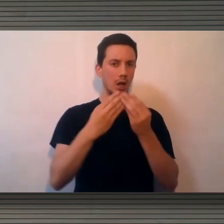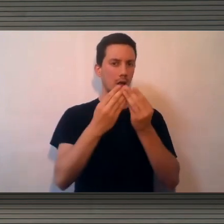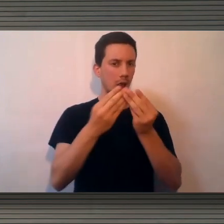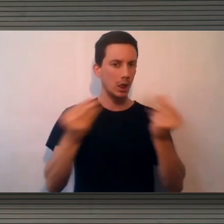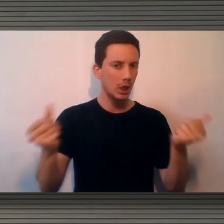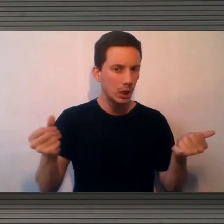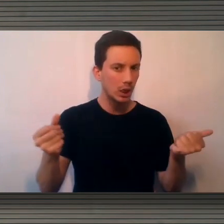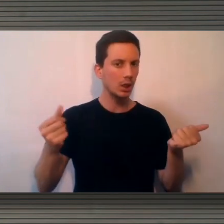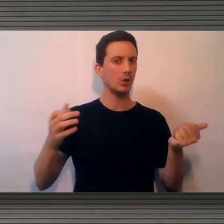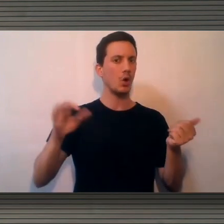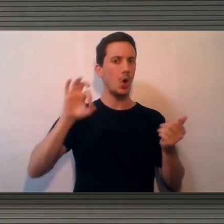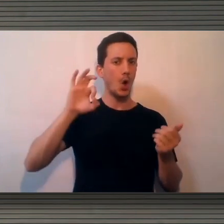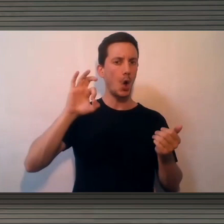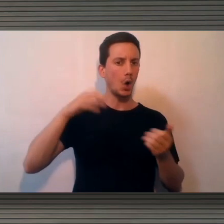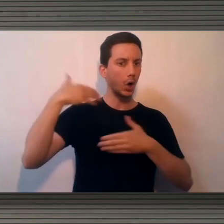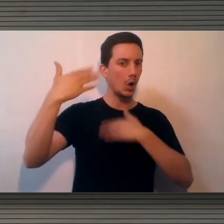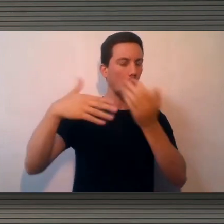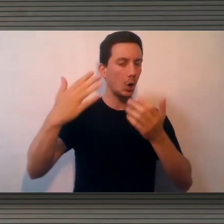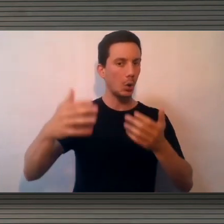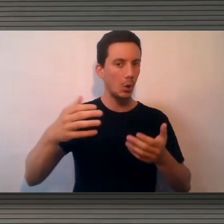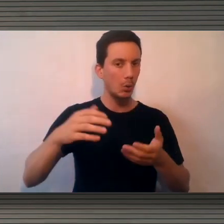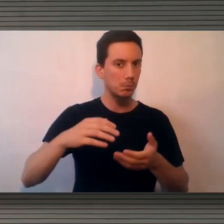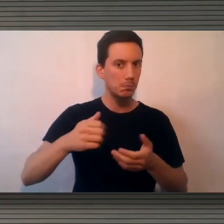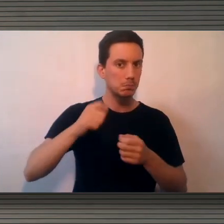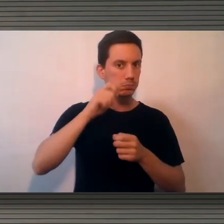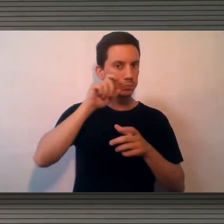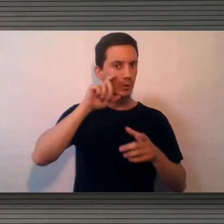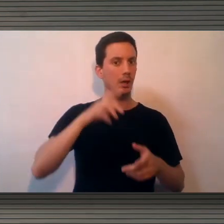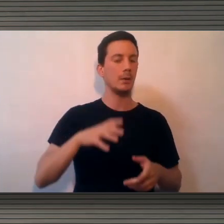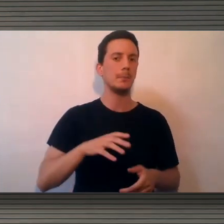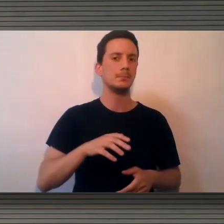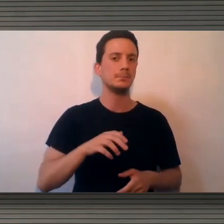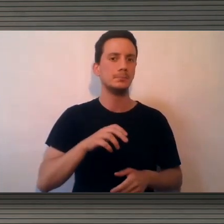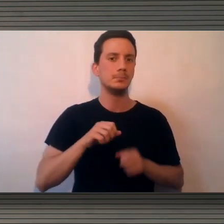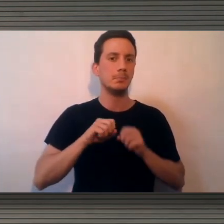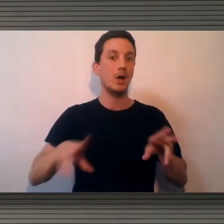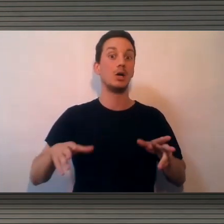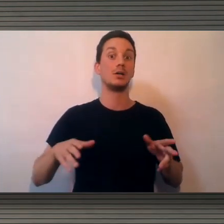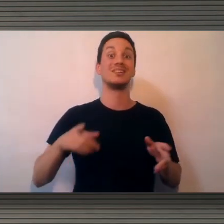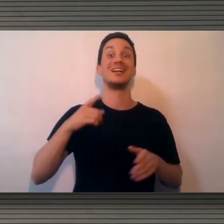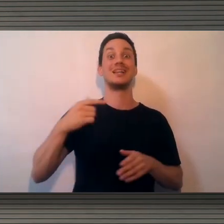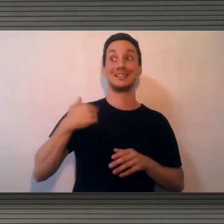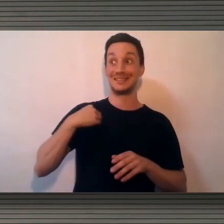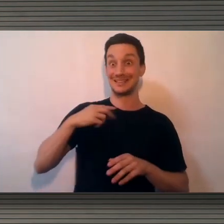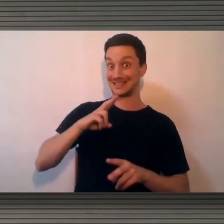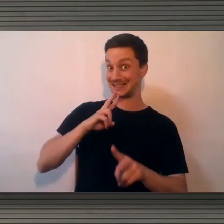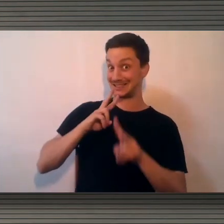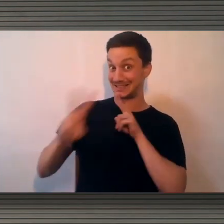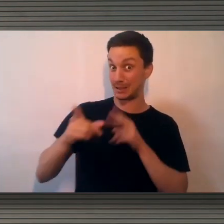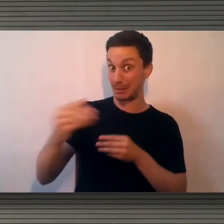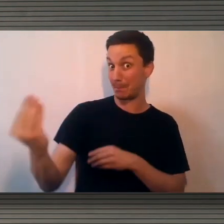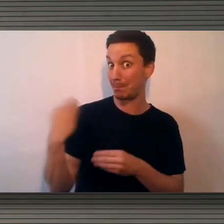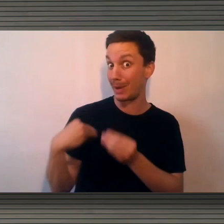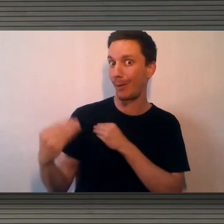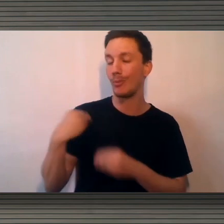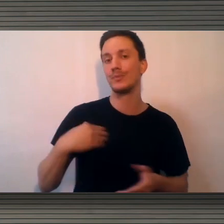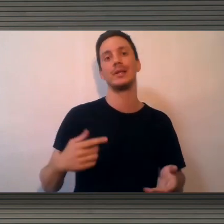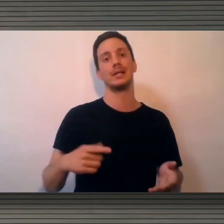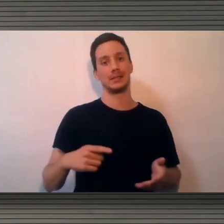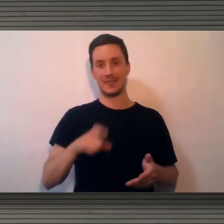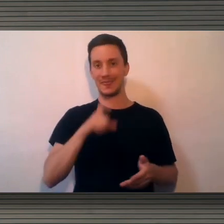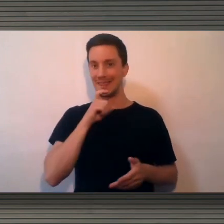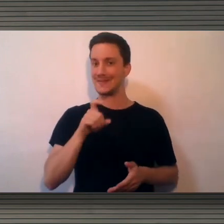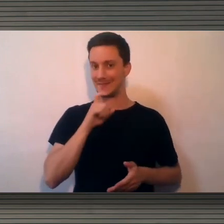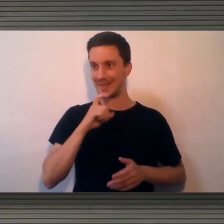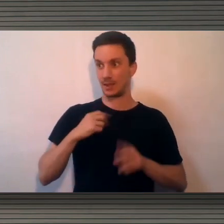tiempo? Bueno, es difícil contestar a una pregunta sin verlo, ¿eh? A veces, porque la dermatología se ve,